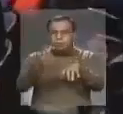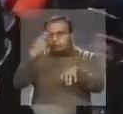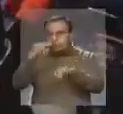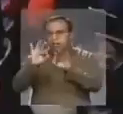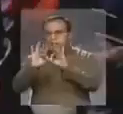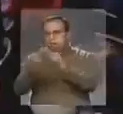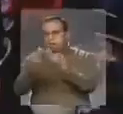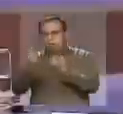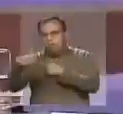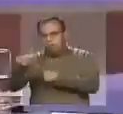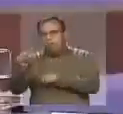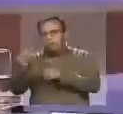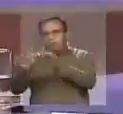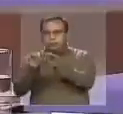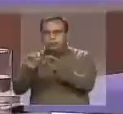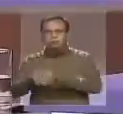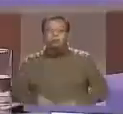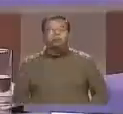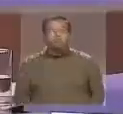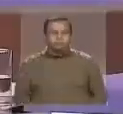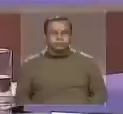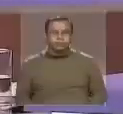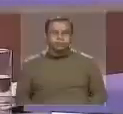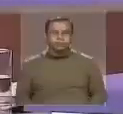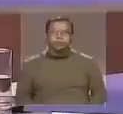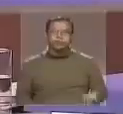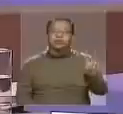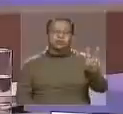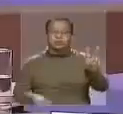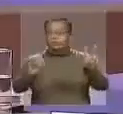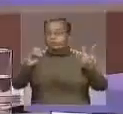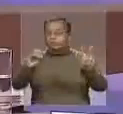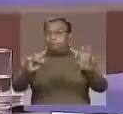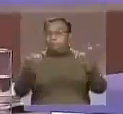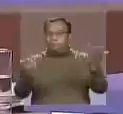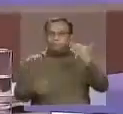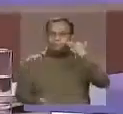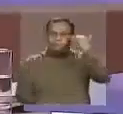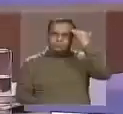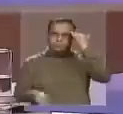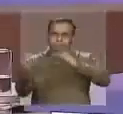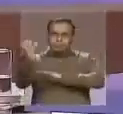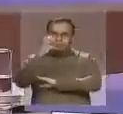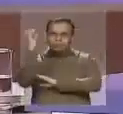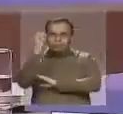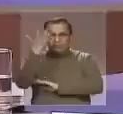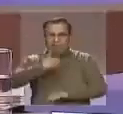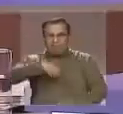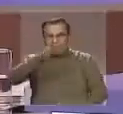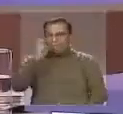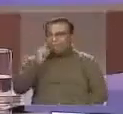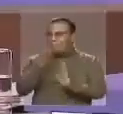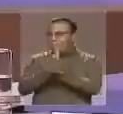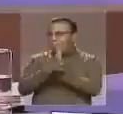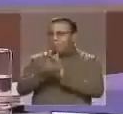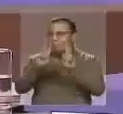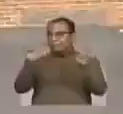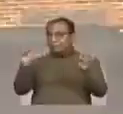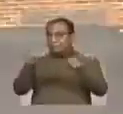a sus familiares. Colombia venció 2-0 a Corea del Sur en el estadio de Sydney. María Fernanda Franco nos tiene los